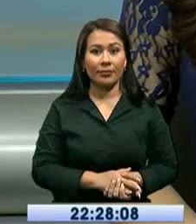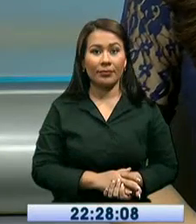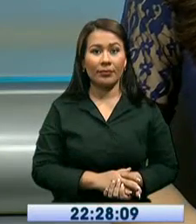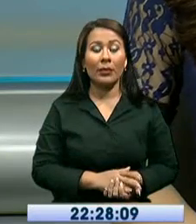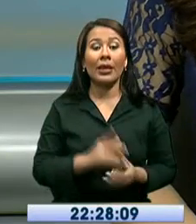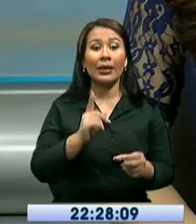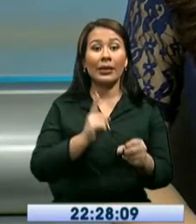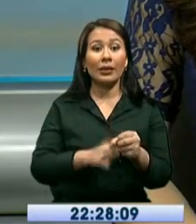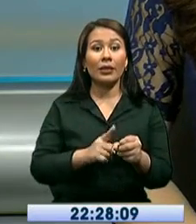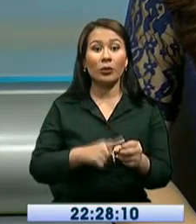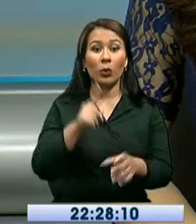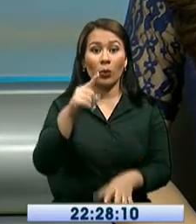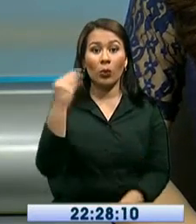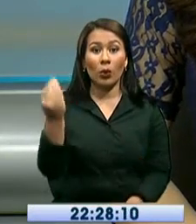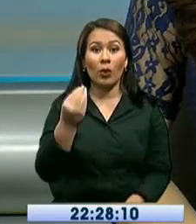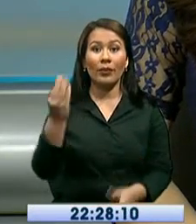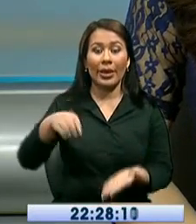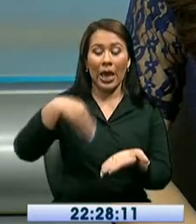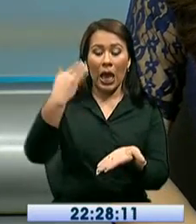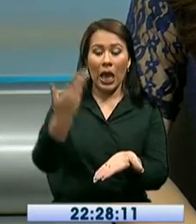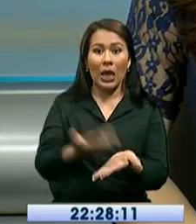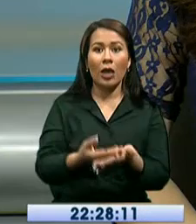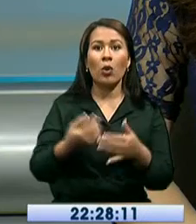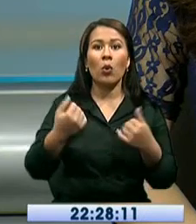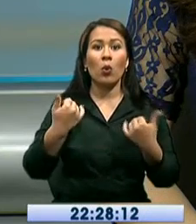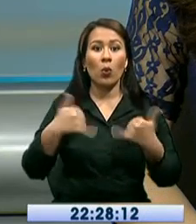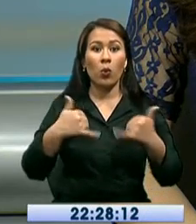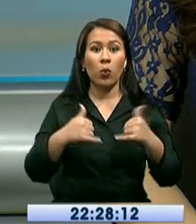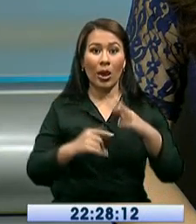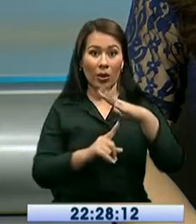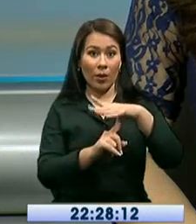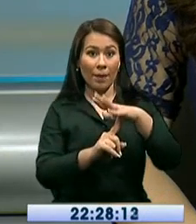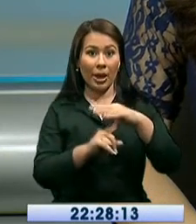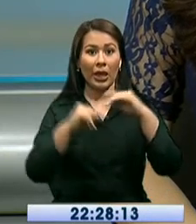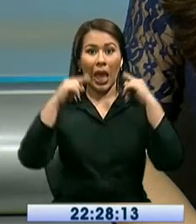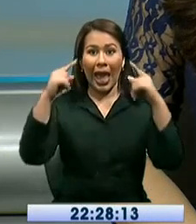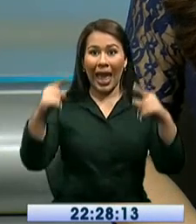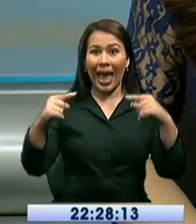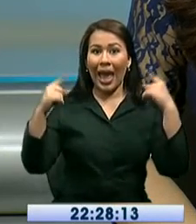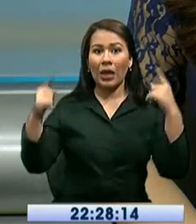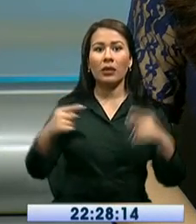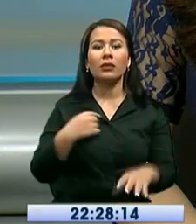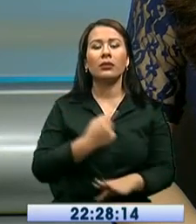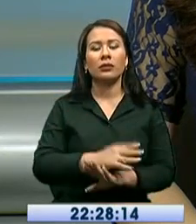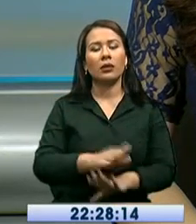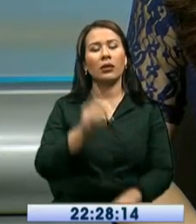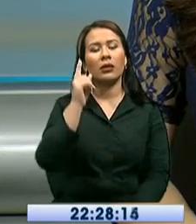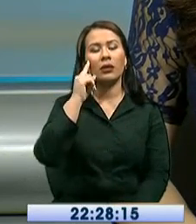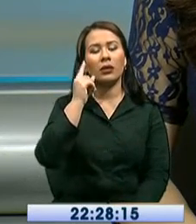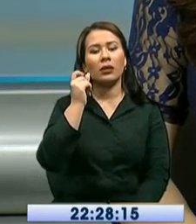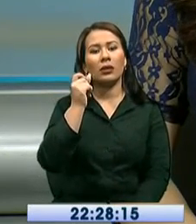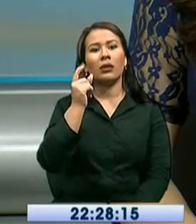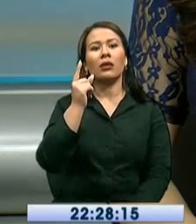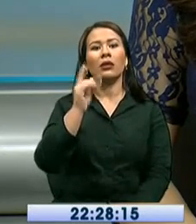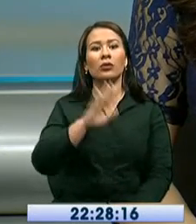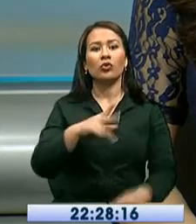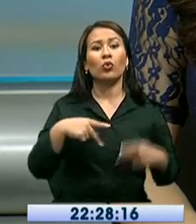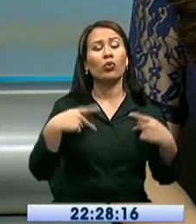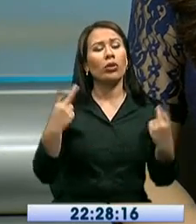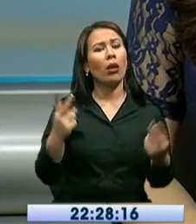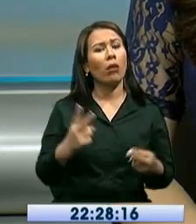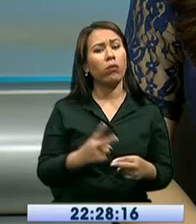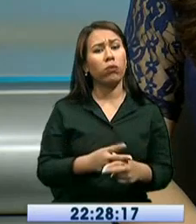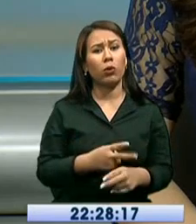En Quito, un joven que se cayó de un juego mecánico del parque de diversiones recobró el conocimiento, sin embargo su vida corre